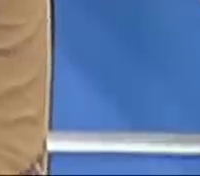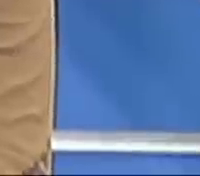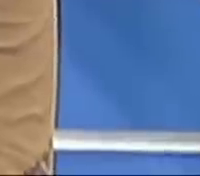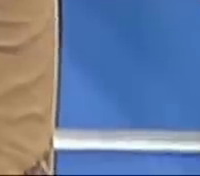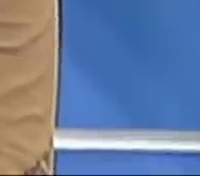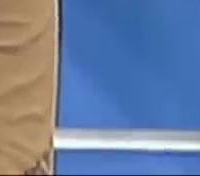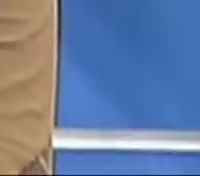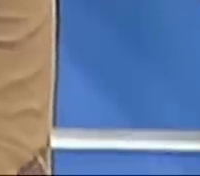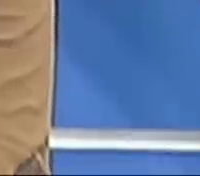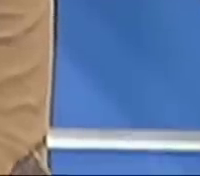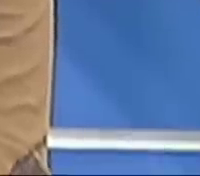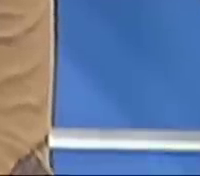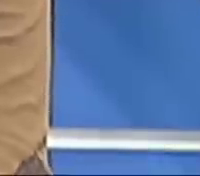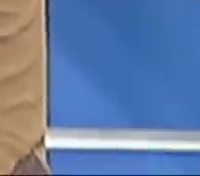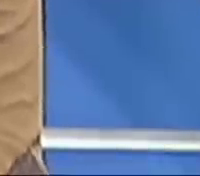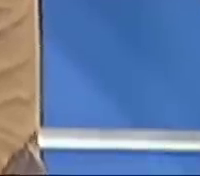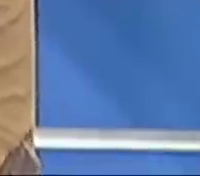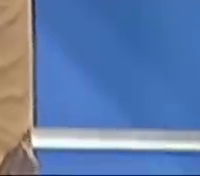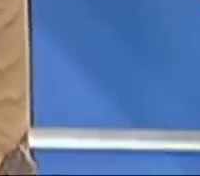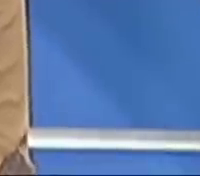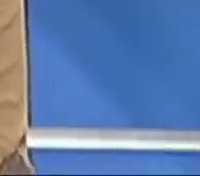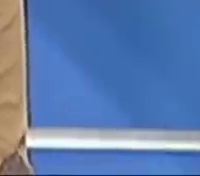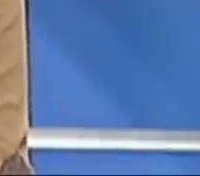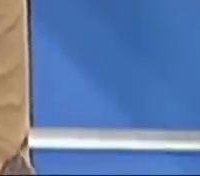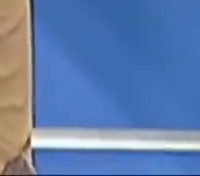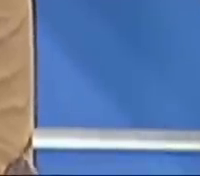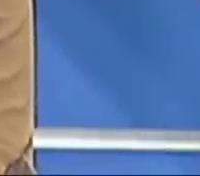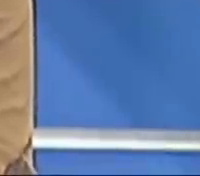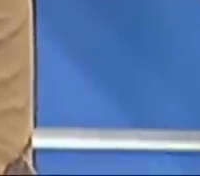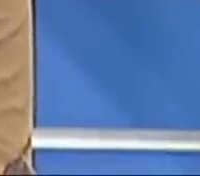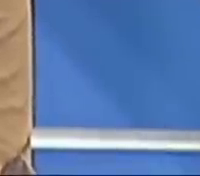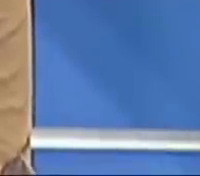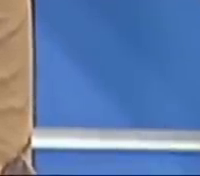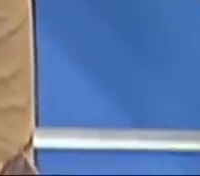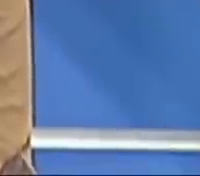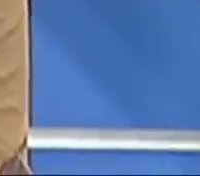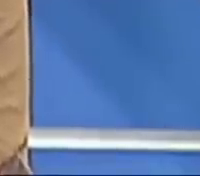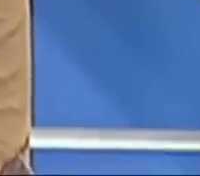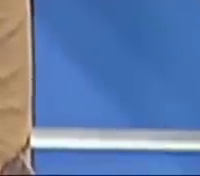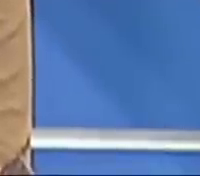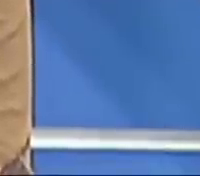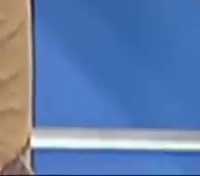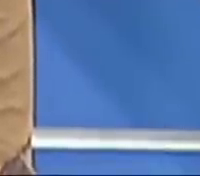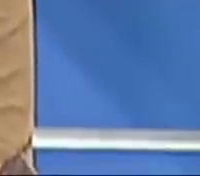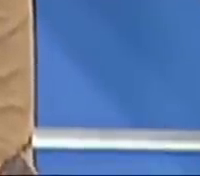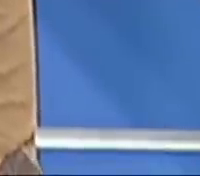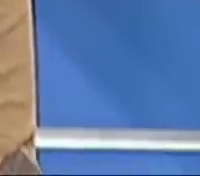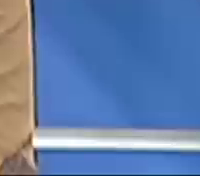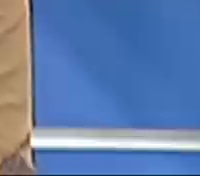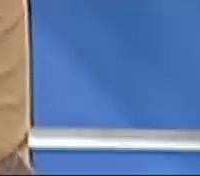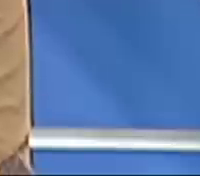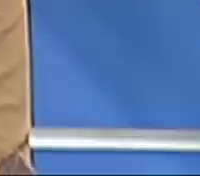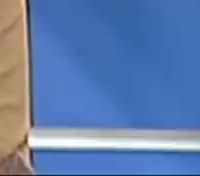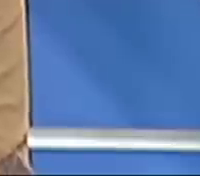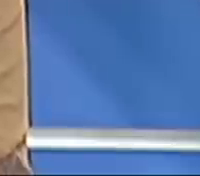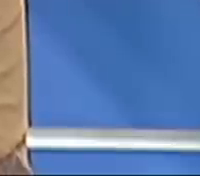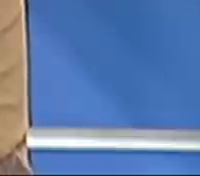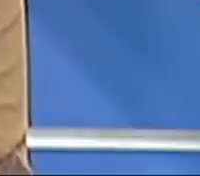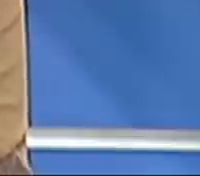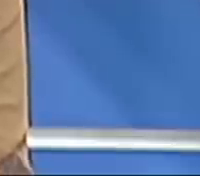buena coincidencia de que estaba la rueda de prensa en vivo y ahí pudieron ustedes ver al momento, porque para eso estamos. Esta